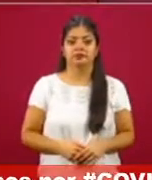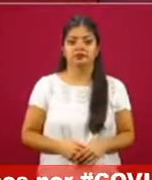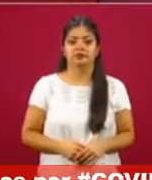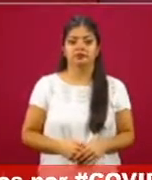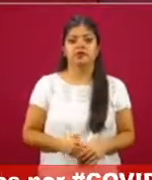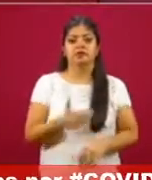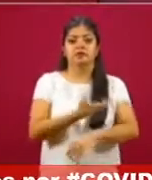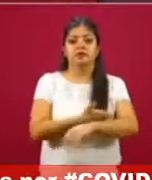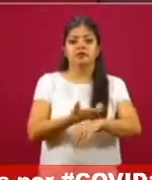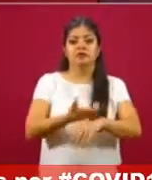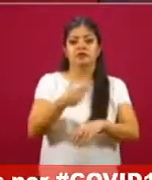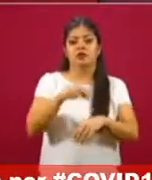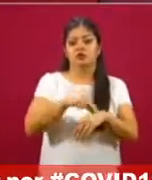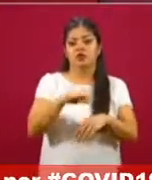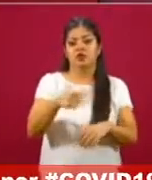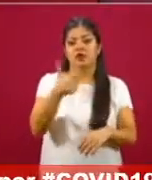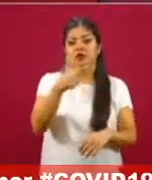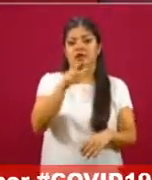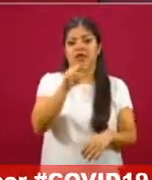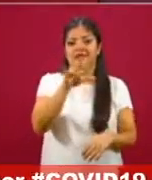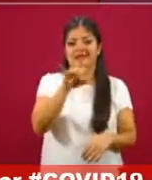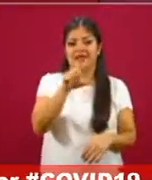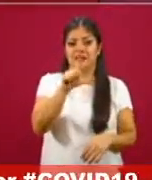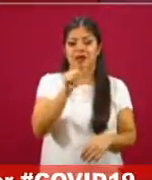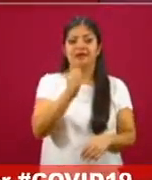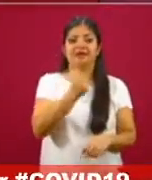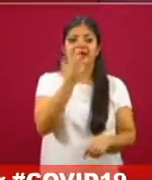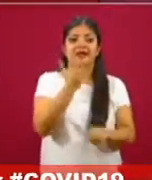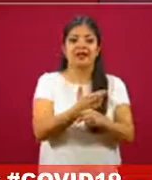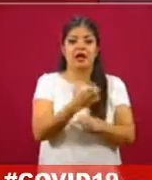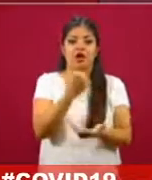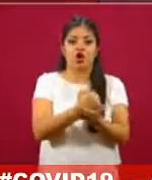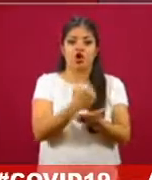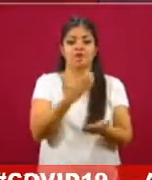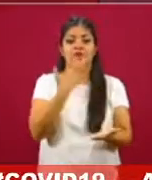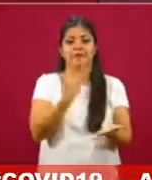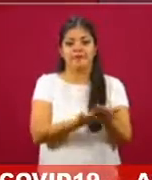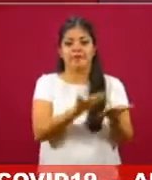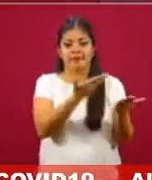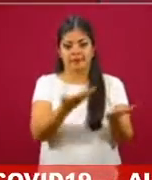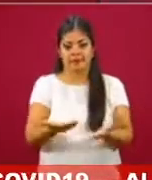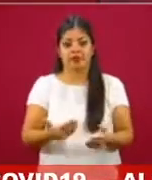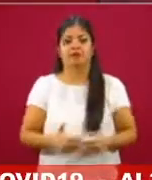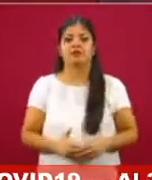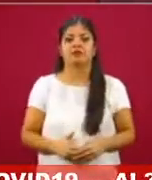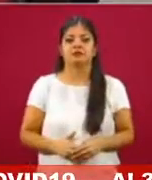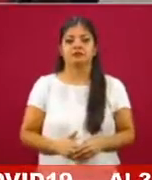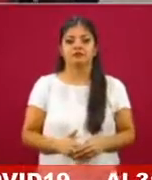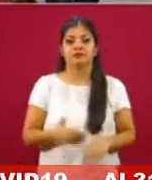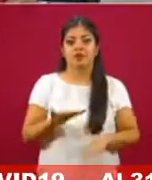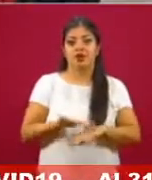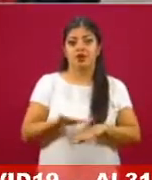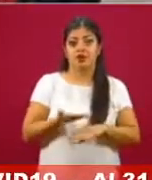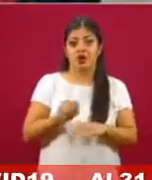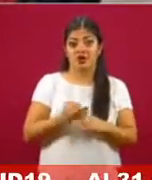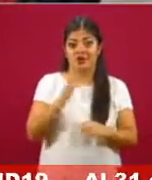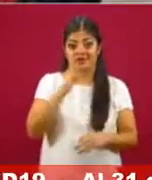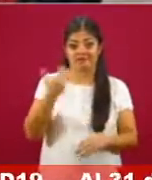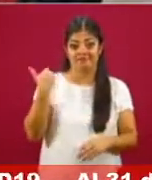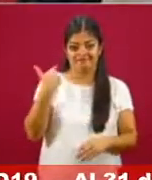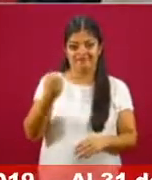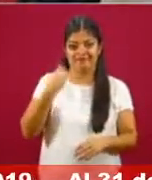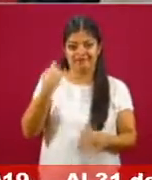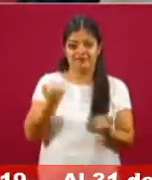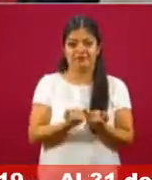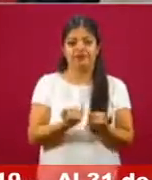Nos acompaña la doctora Graciela Márquez, secretaria de Economía. Bienvenida, doctora, que la acaban de ver hace unos minutos.